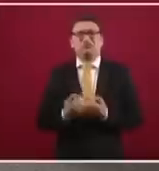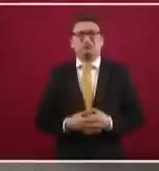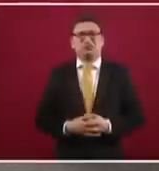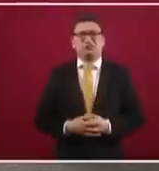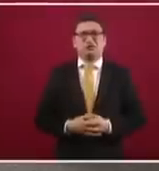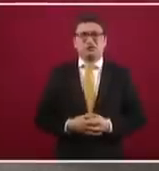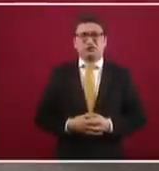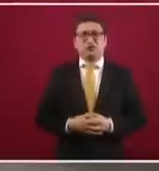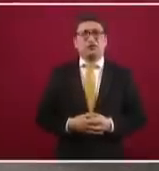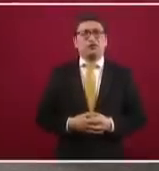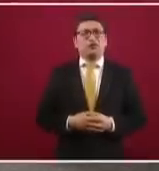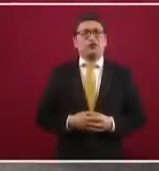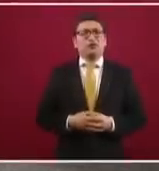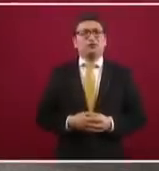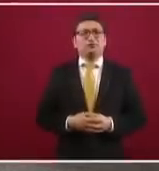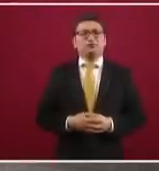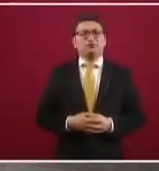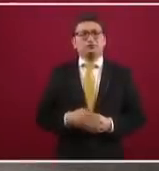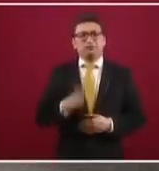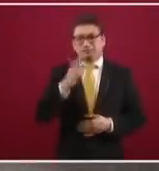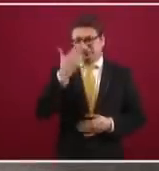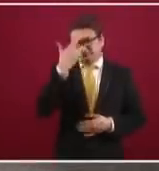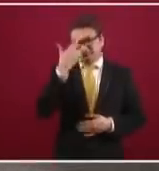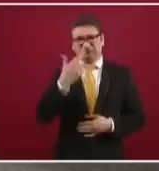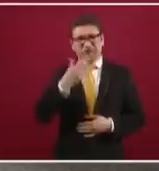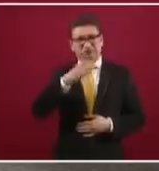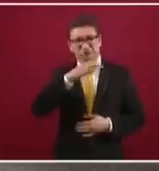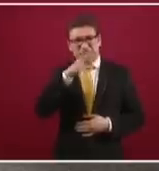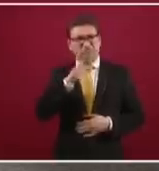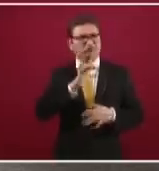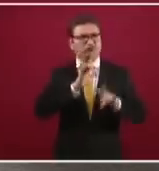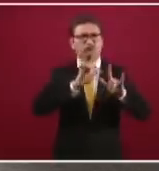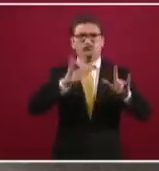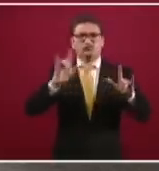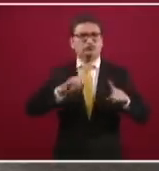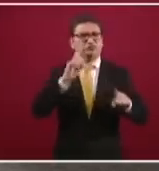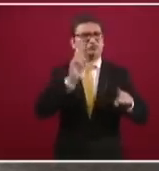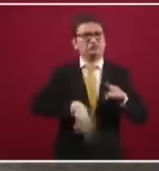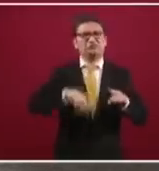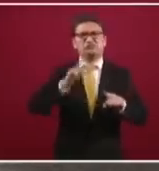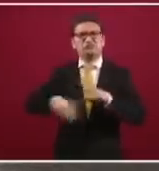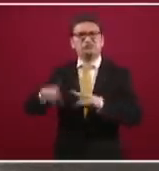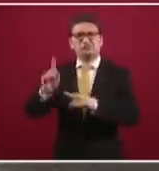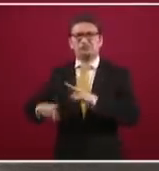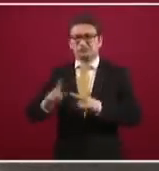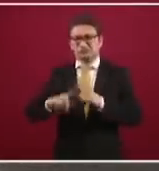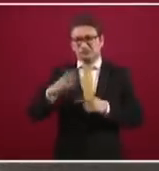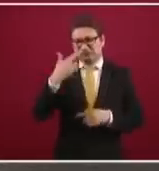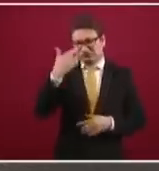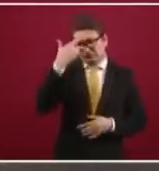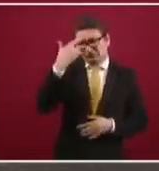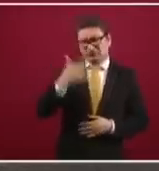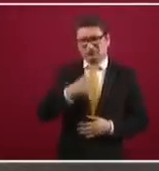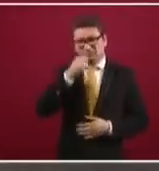hasta quitaban los retratos, las pinturas de Juárez.